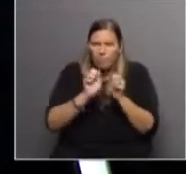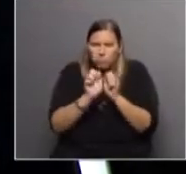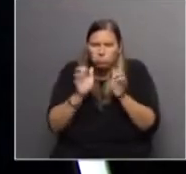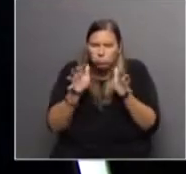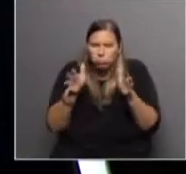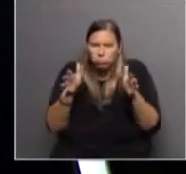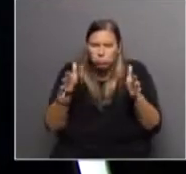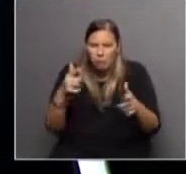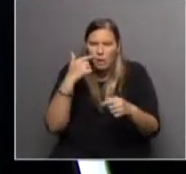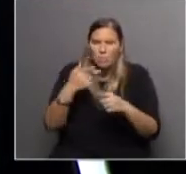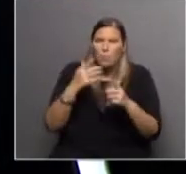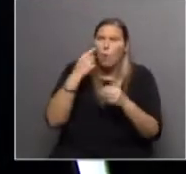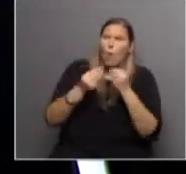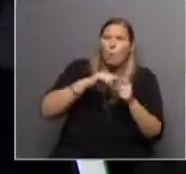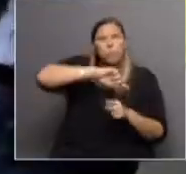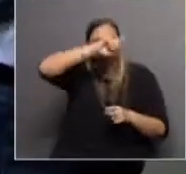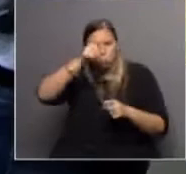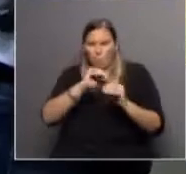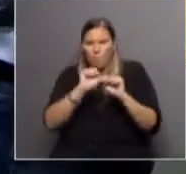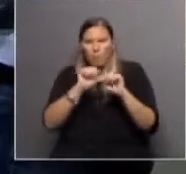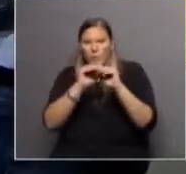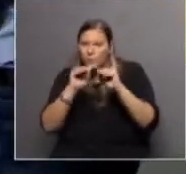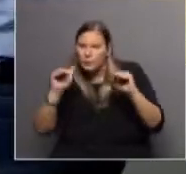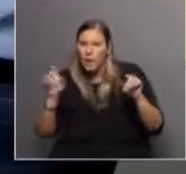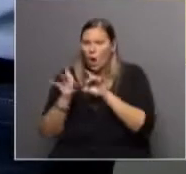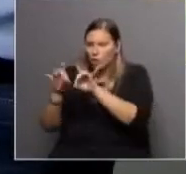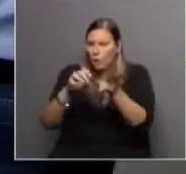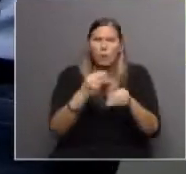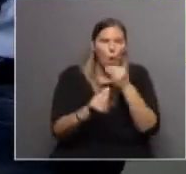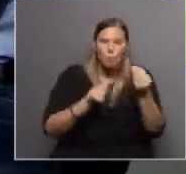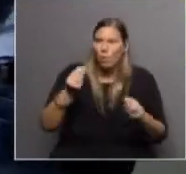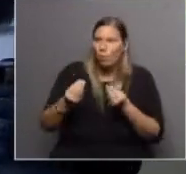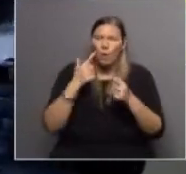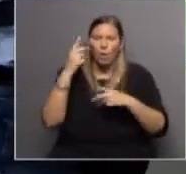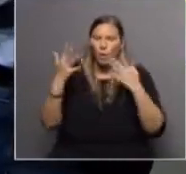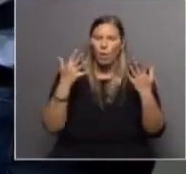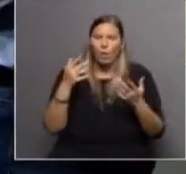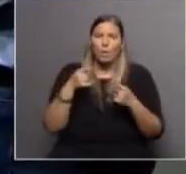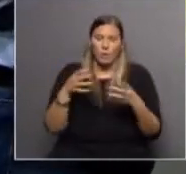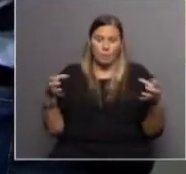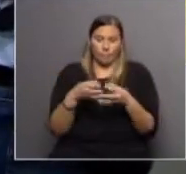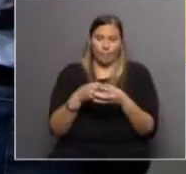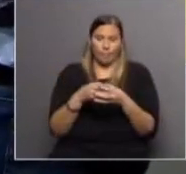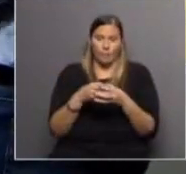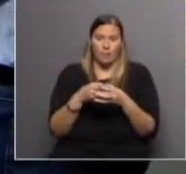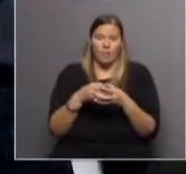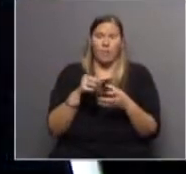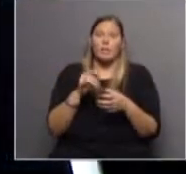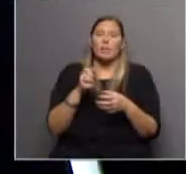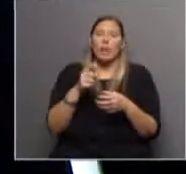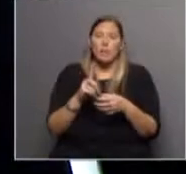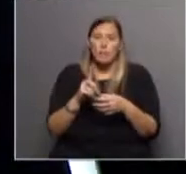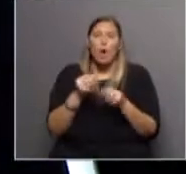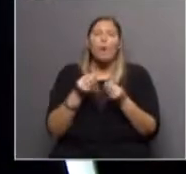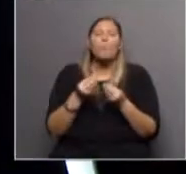empezamos, ¿no? Que la curva, que aplanarla, que la meseta, que si sube, que cómo sube y bueno, y se conformó el GIAD. ¿Cómo se juntaron?